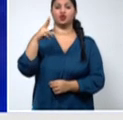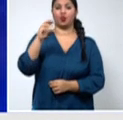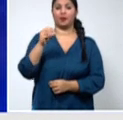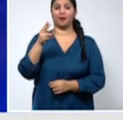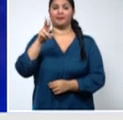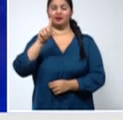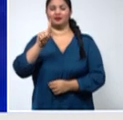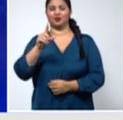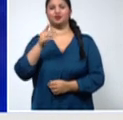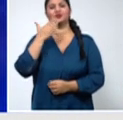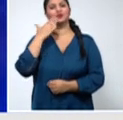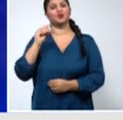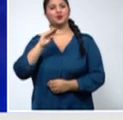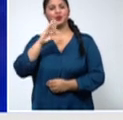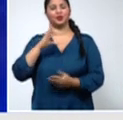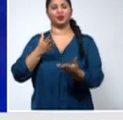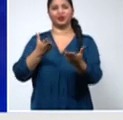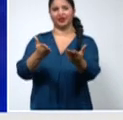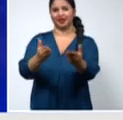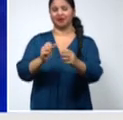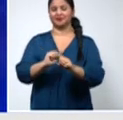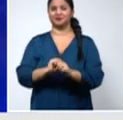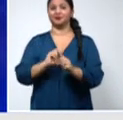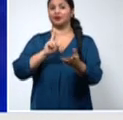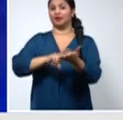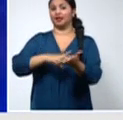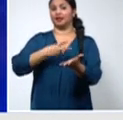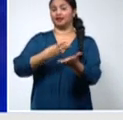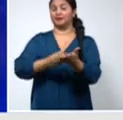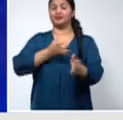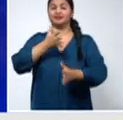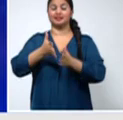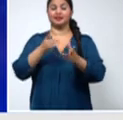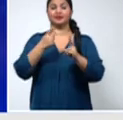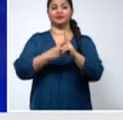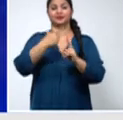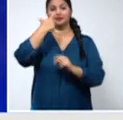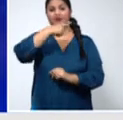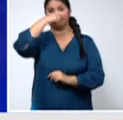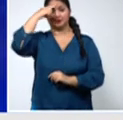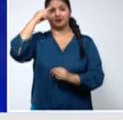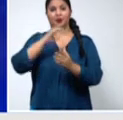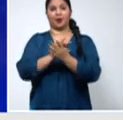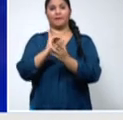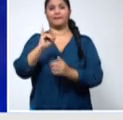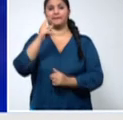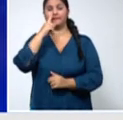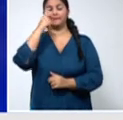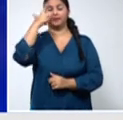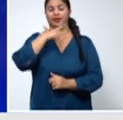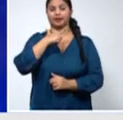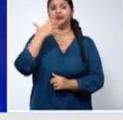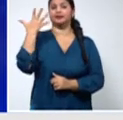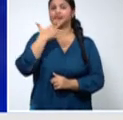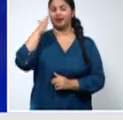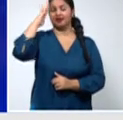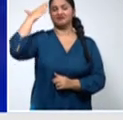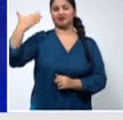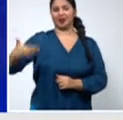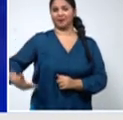2021. Y bueno, nuestra intérprete en lengua de señas, doy los buenos días para la comunidad sorda de Cuba, Yasmina